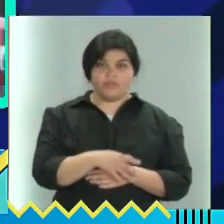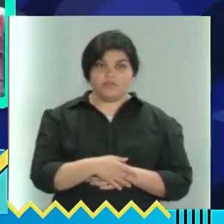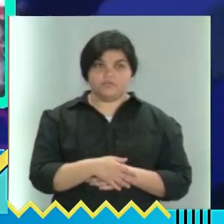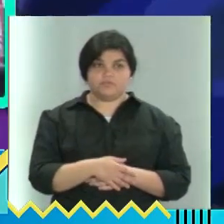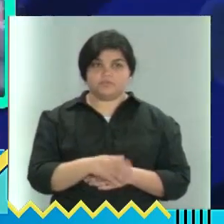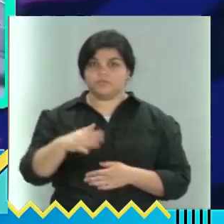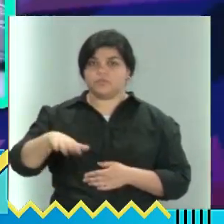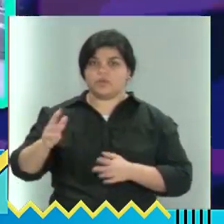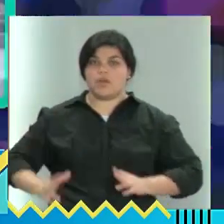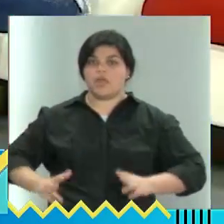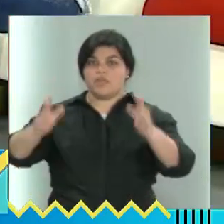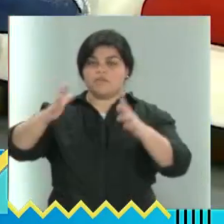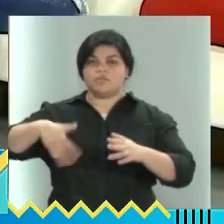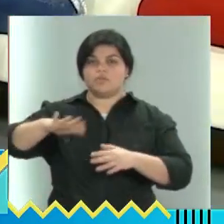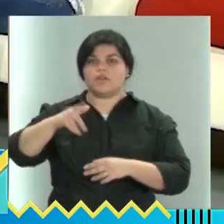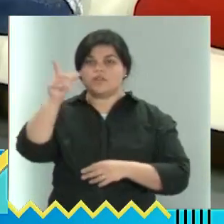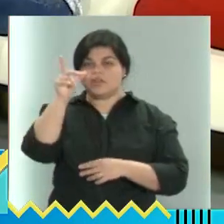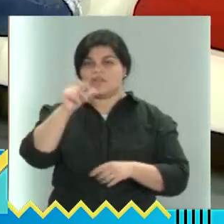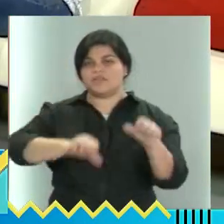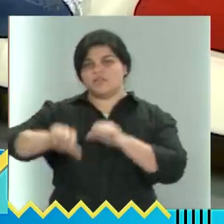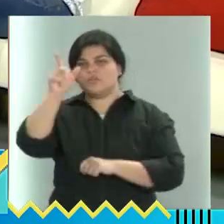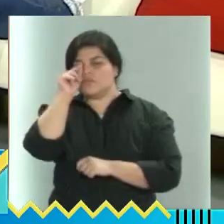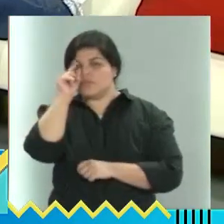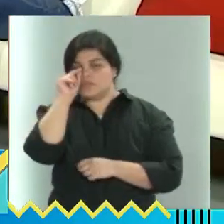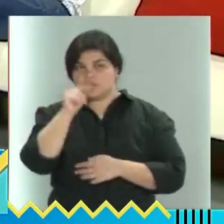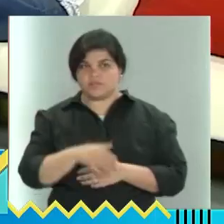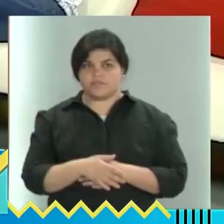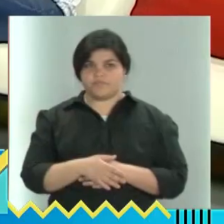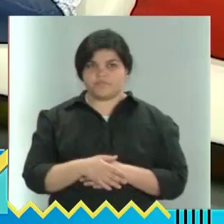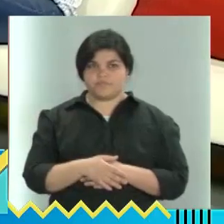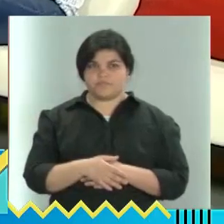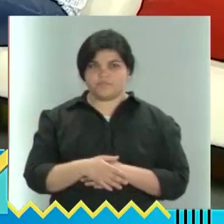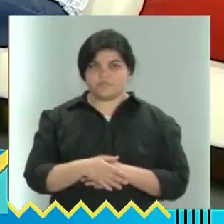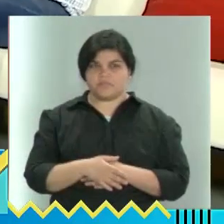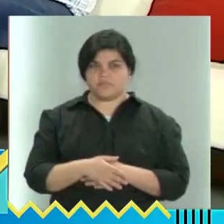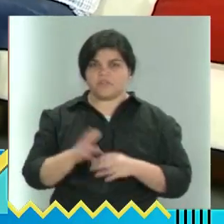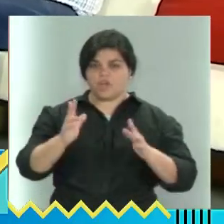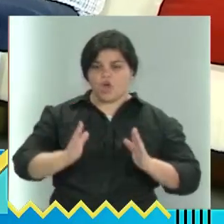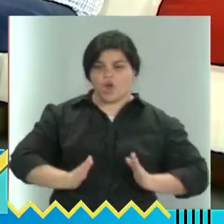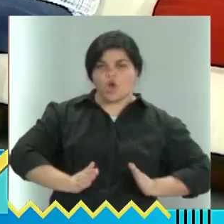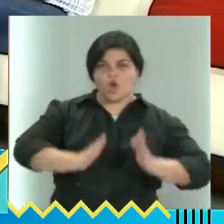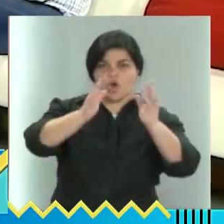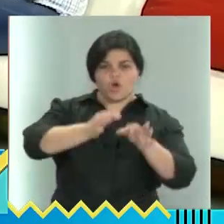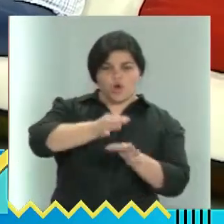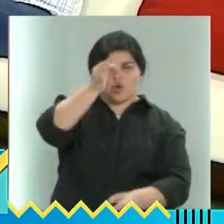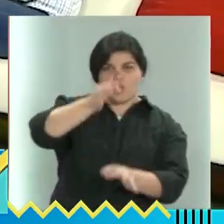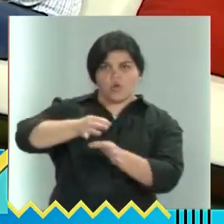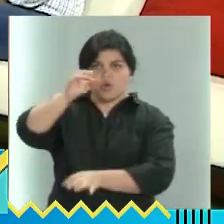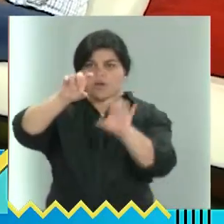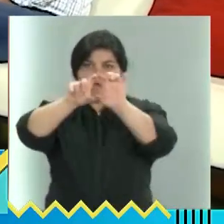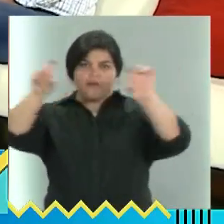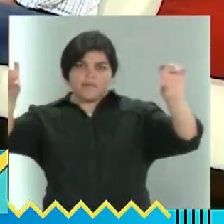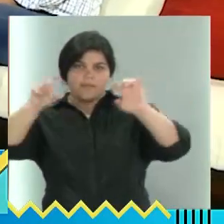el edificio de Ciencias Políticas, el encastre entre las columnas, vigas,